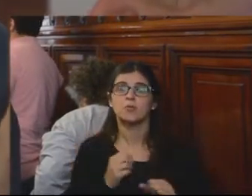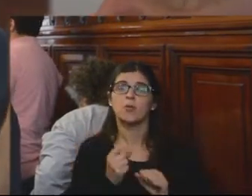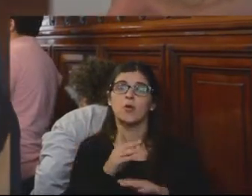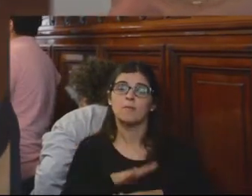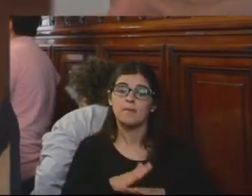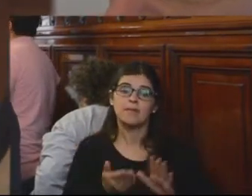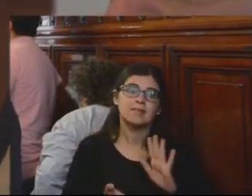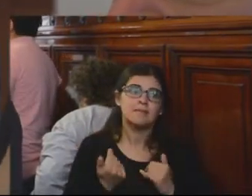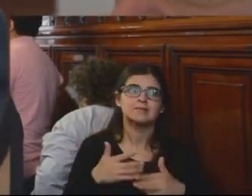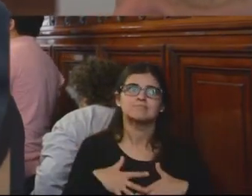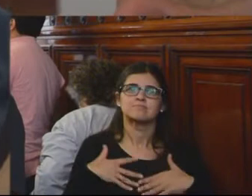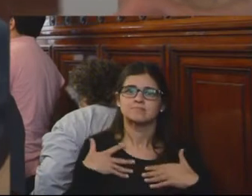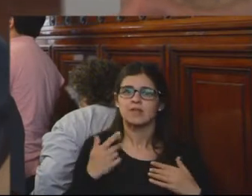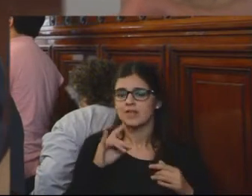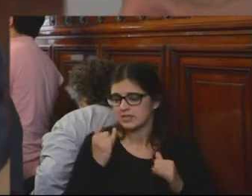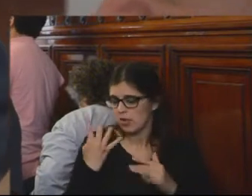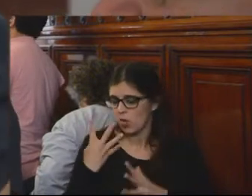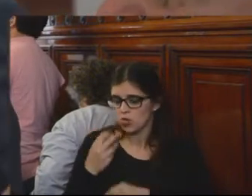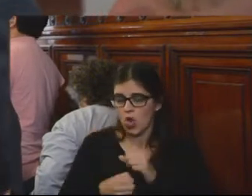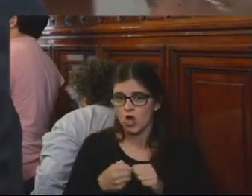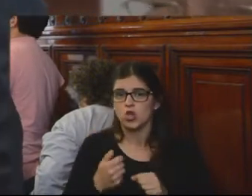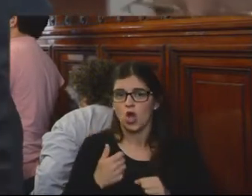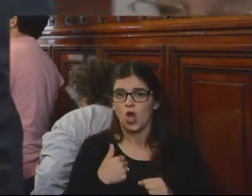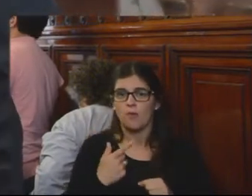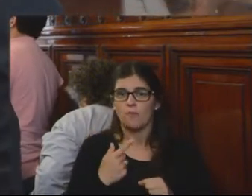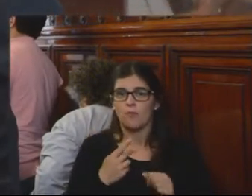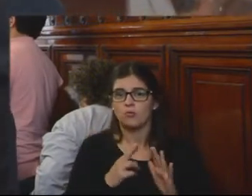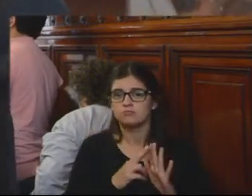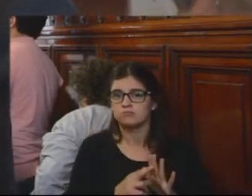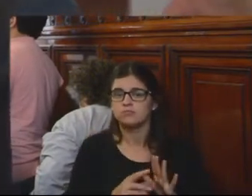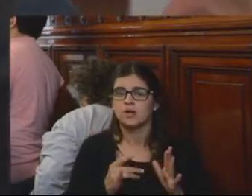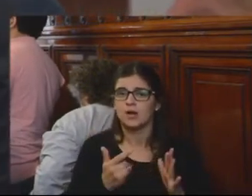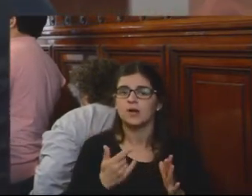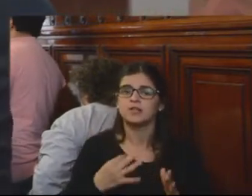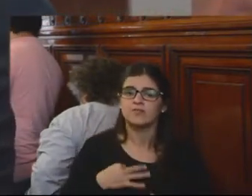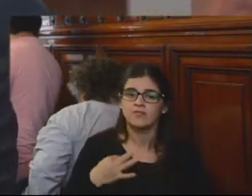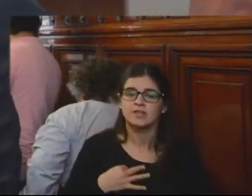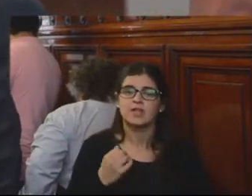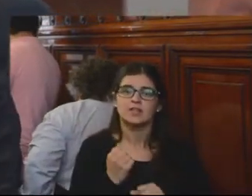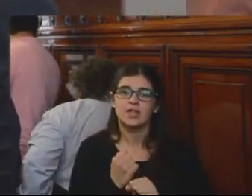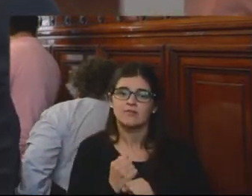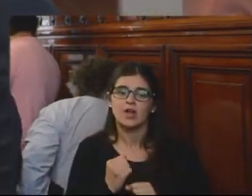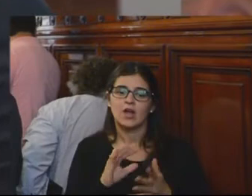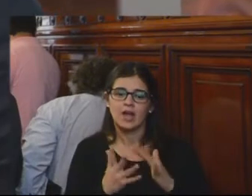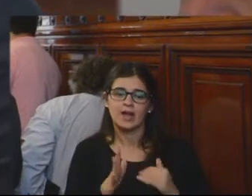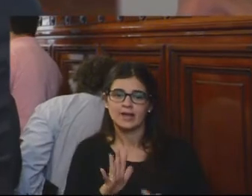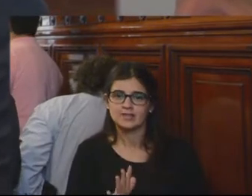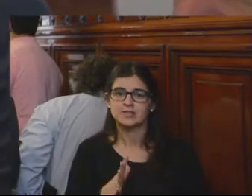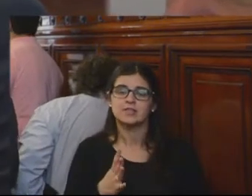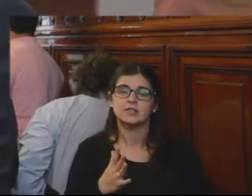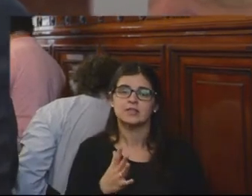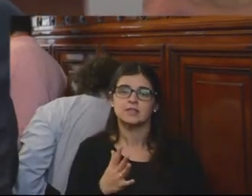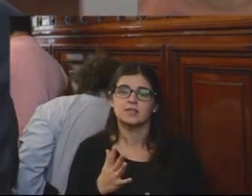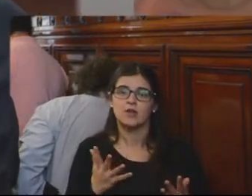más fuertes de mis cuatro años como condicionado por mi historia de vida en mi trabajo como ministro melés y el ahora como nuevo